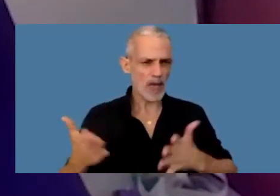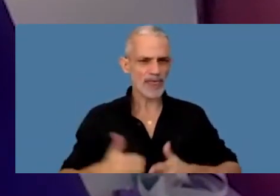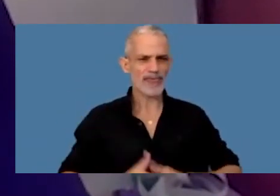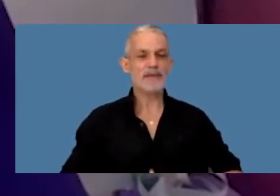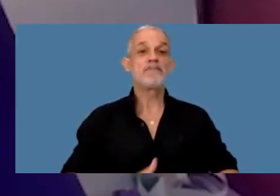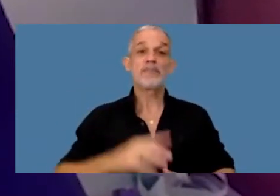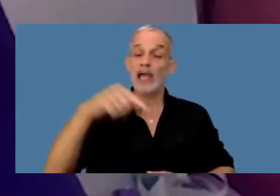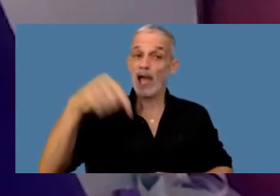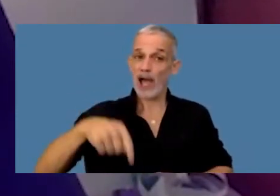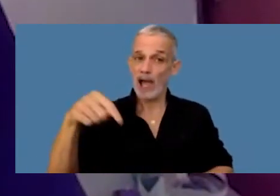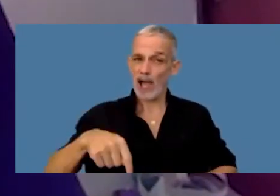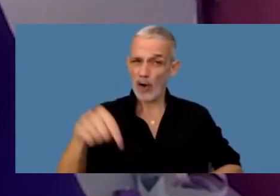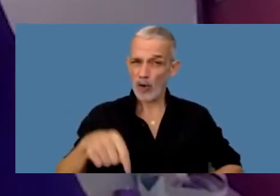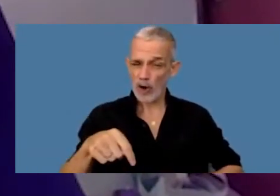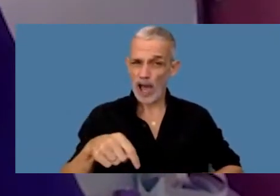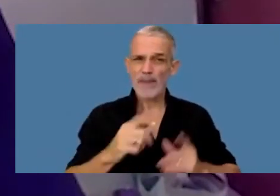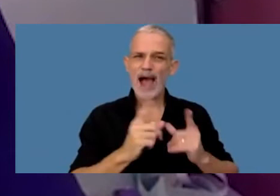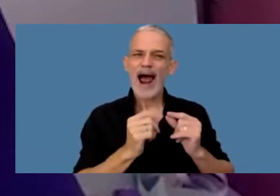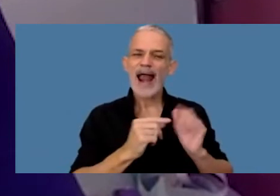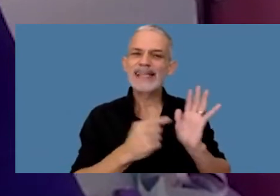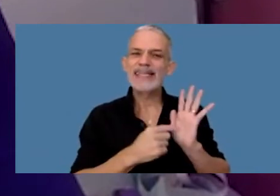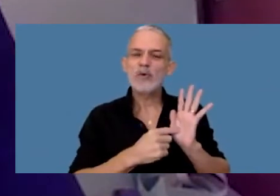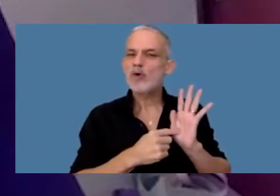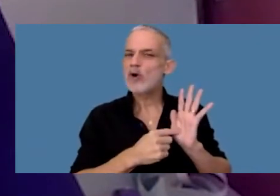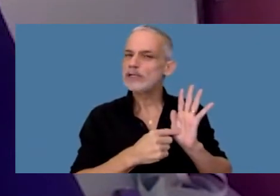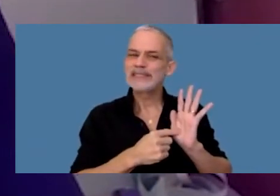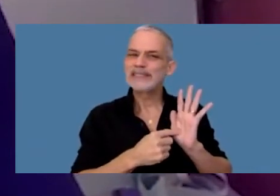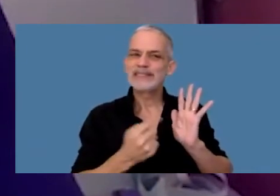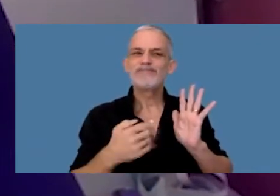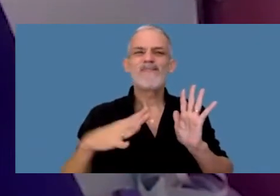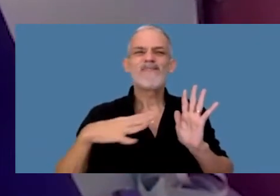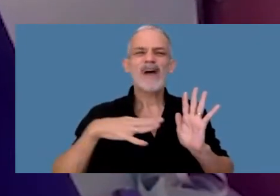la ley establece que pueden iniciarse,